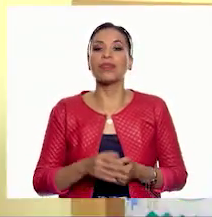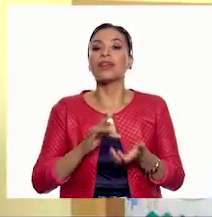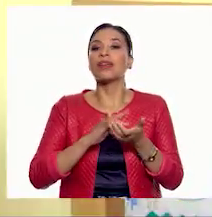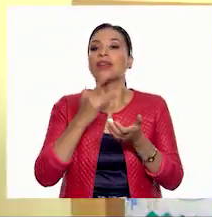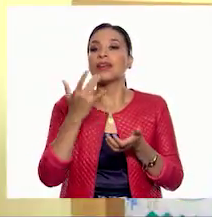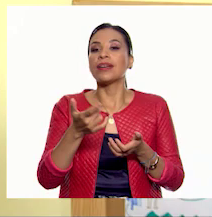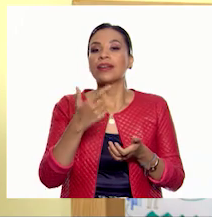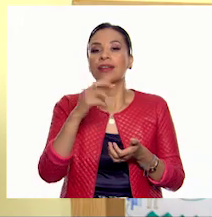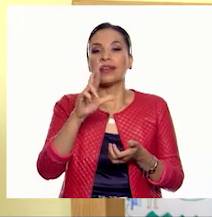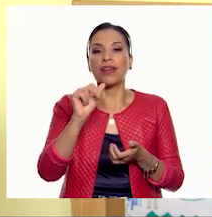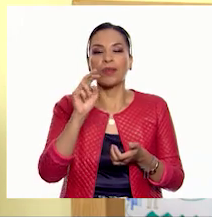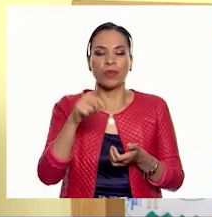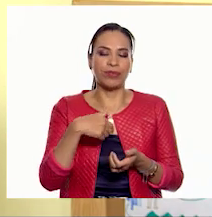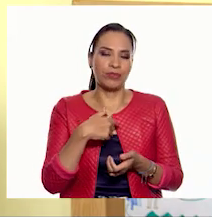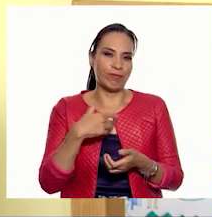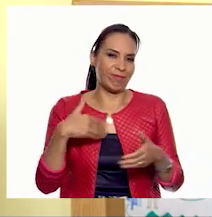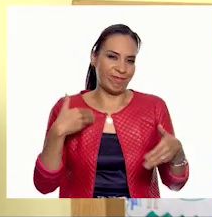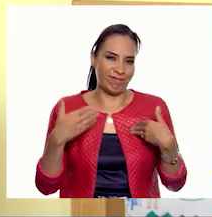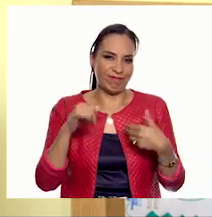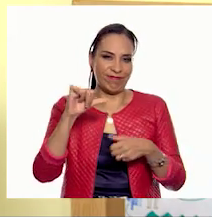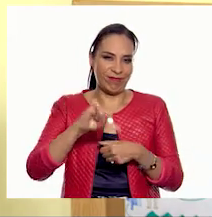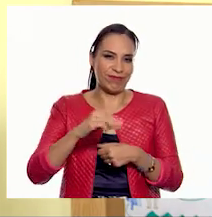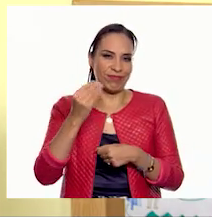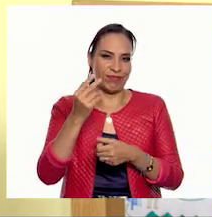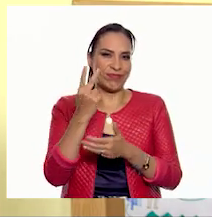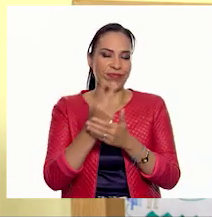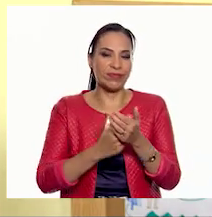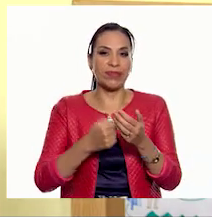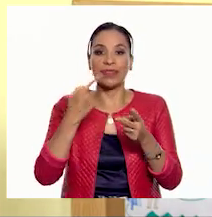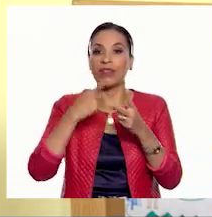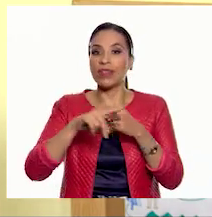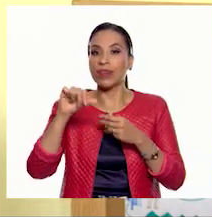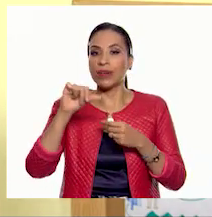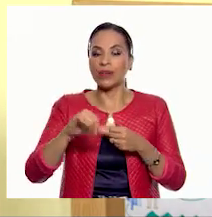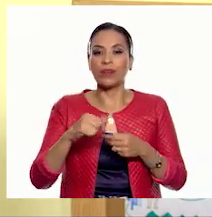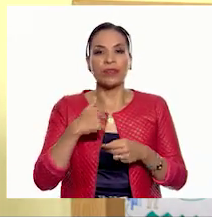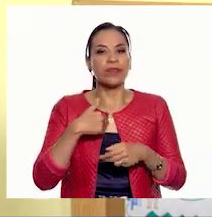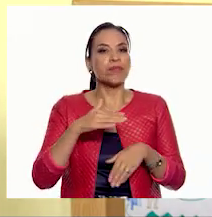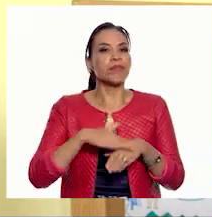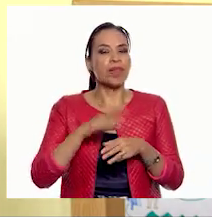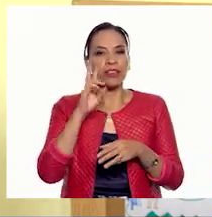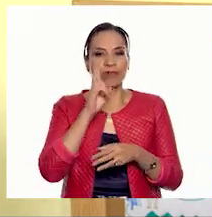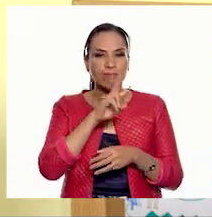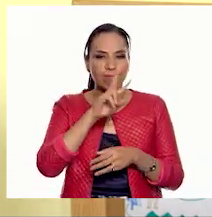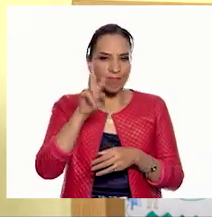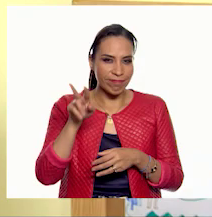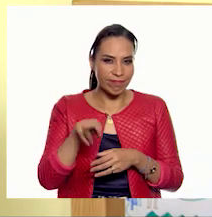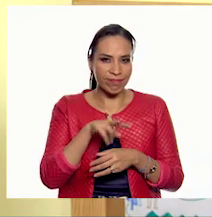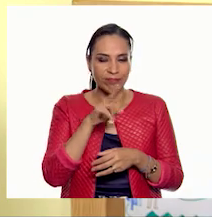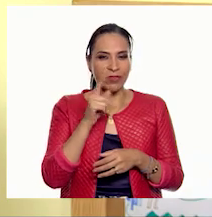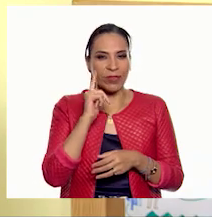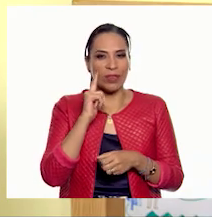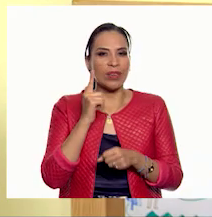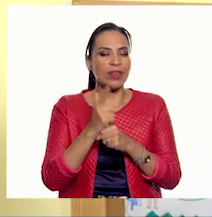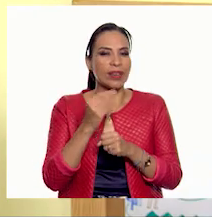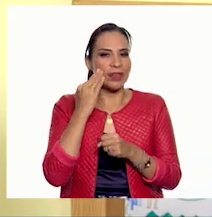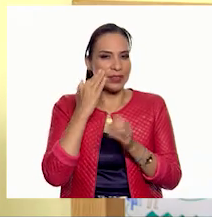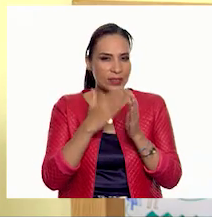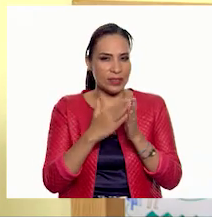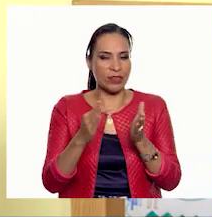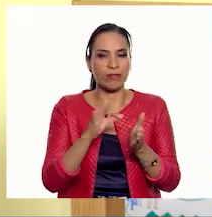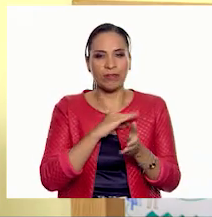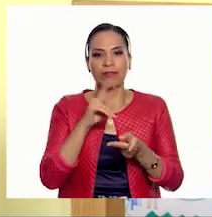Gracias, Ramón. Disfruté mucho el programa de hoy. Y a partir de ahora, seré más observadora y me daré el tiempo